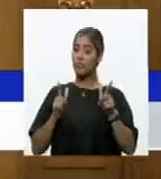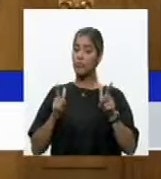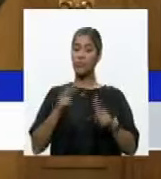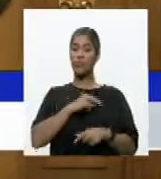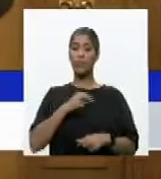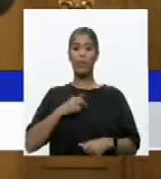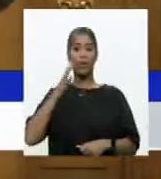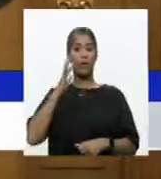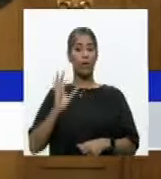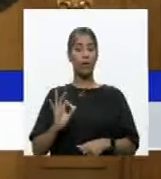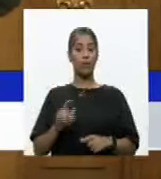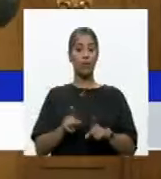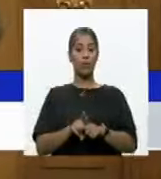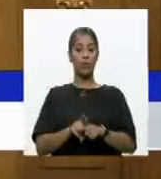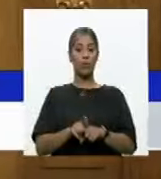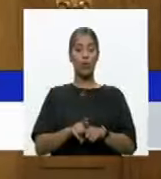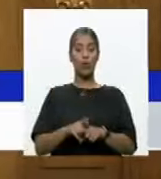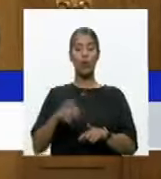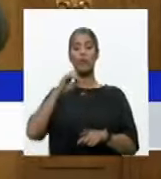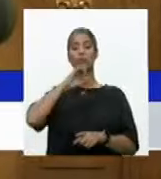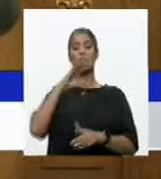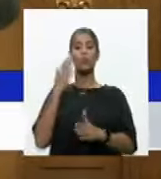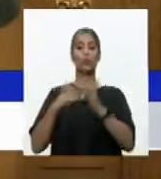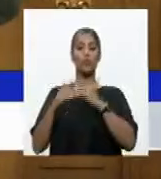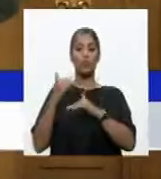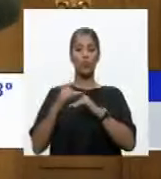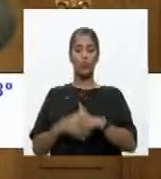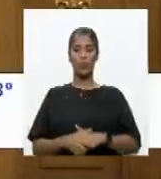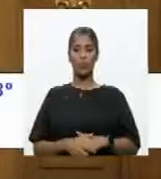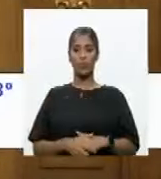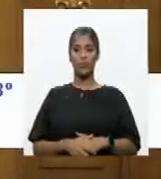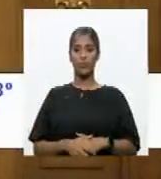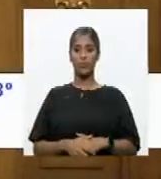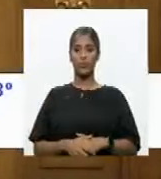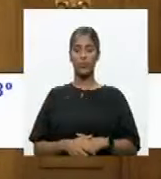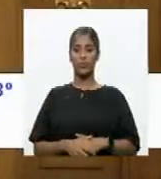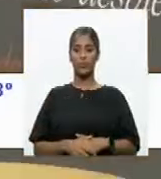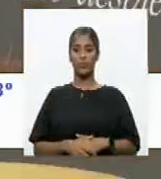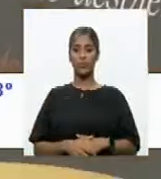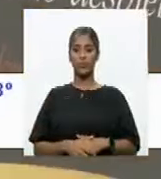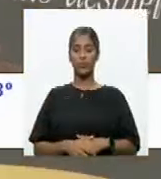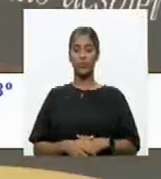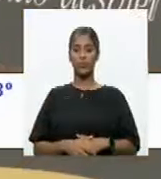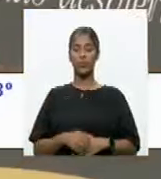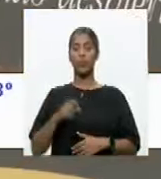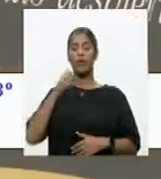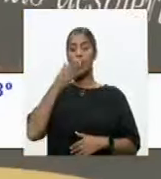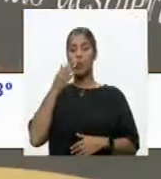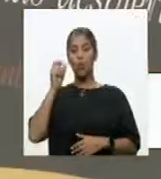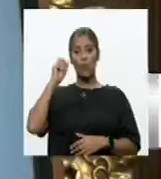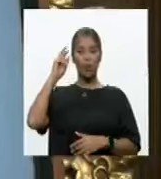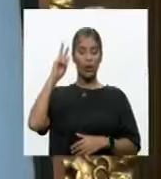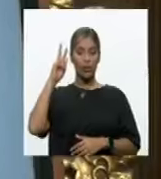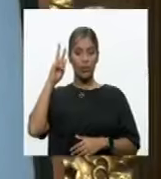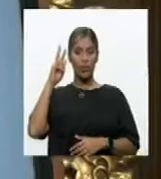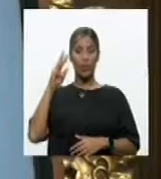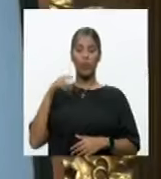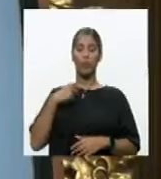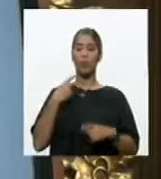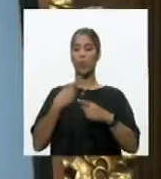que creemos en nuestros aborígenes, en nuestros ancestros, en Guaycaipuro, en